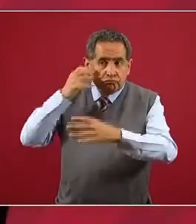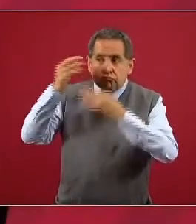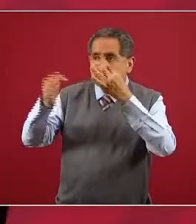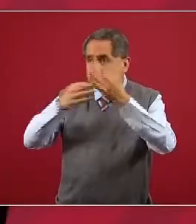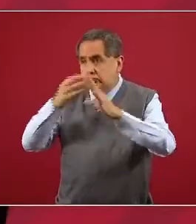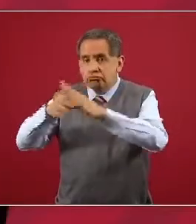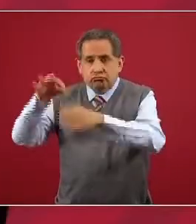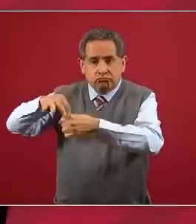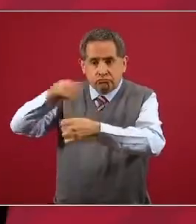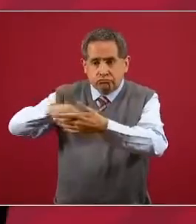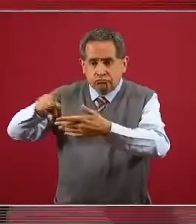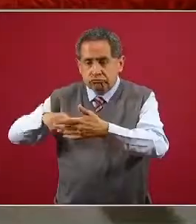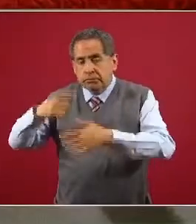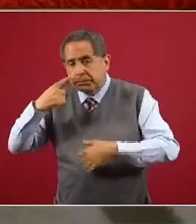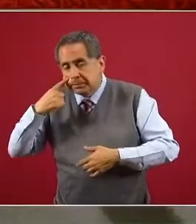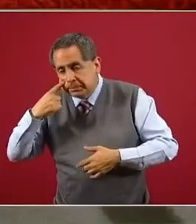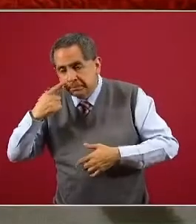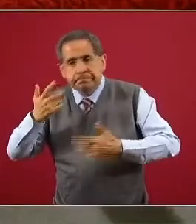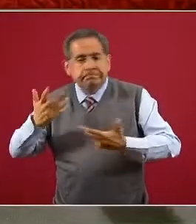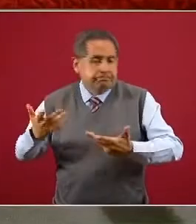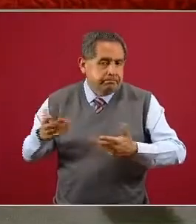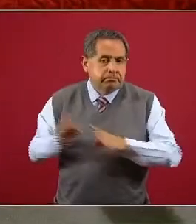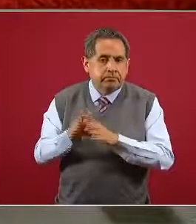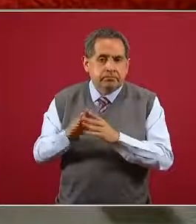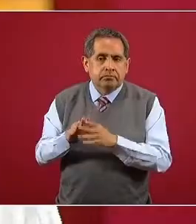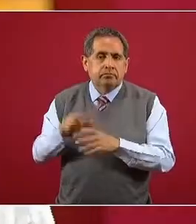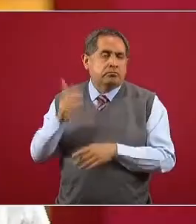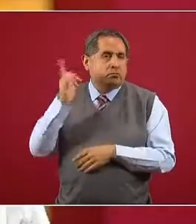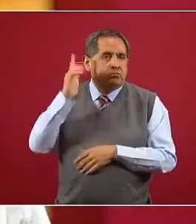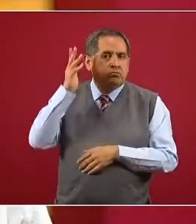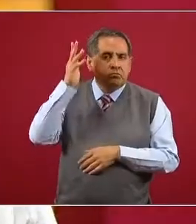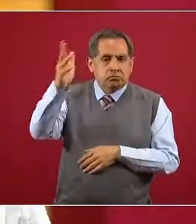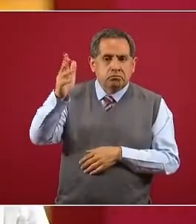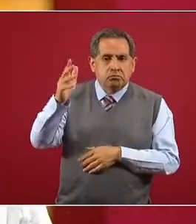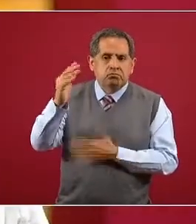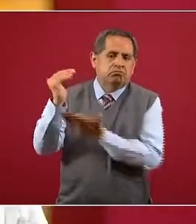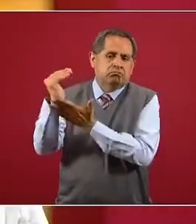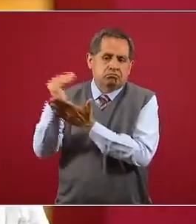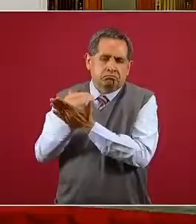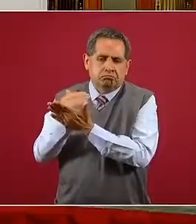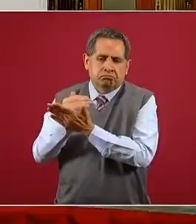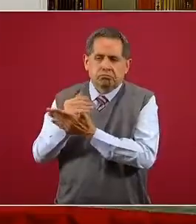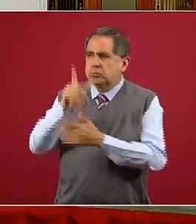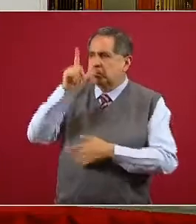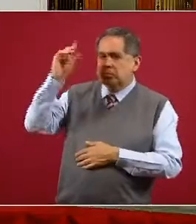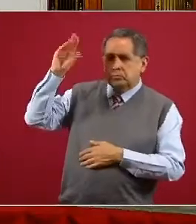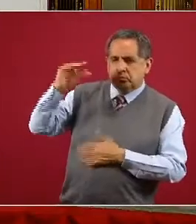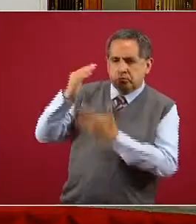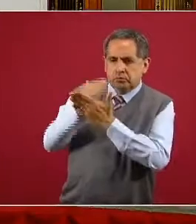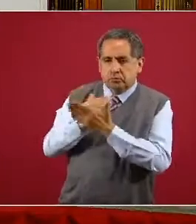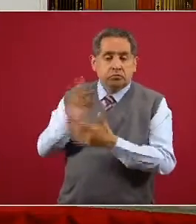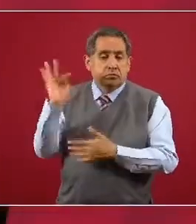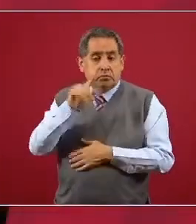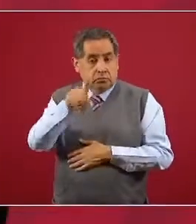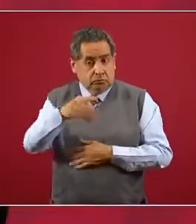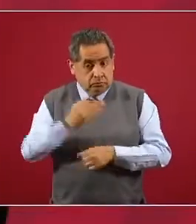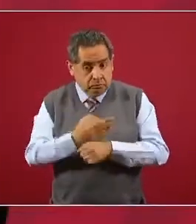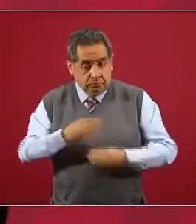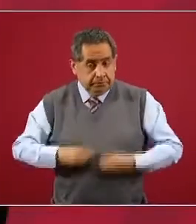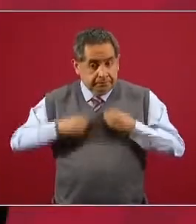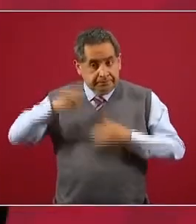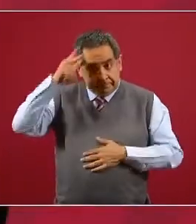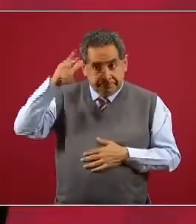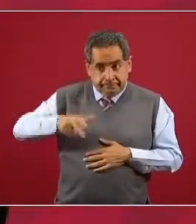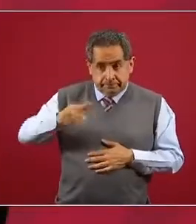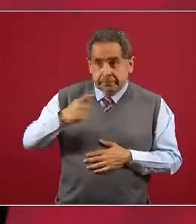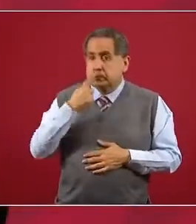campañas, la previsión es que el riesgo ya será menor. Entonces, si en este momento usted vive en Hidalgo, le preocupará ver